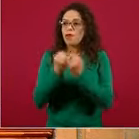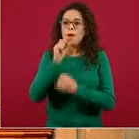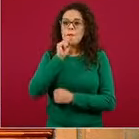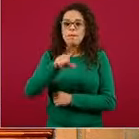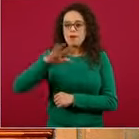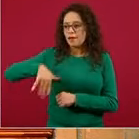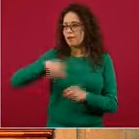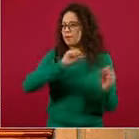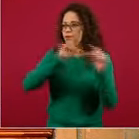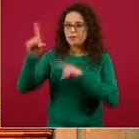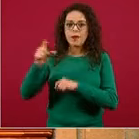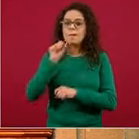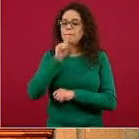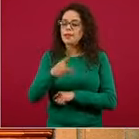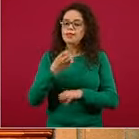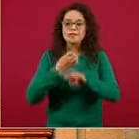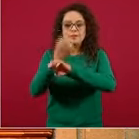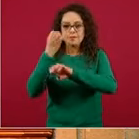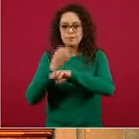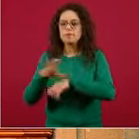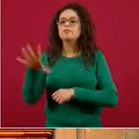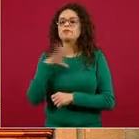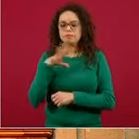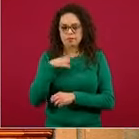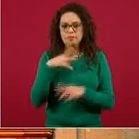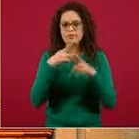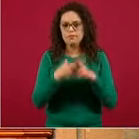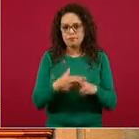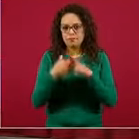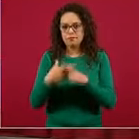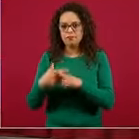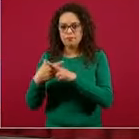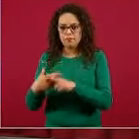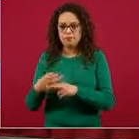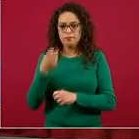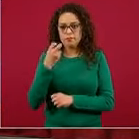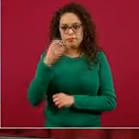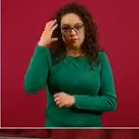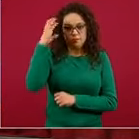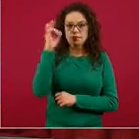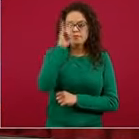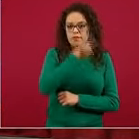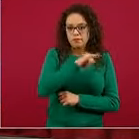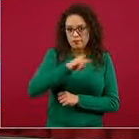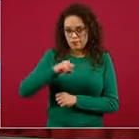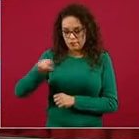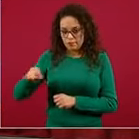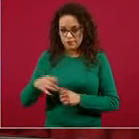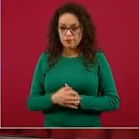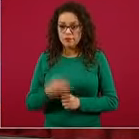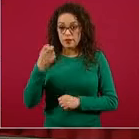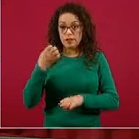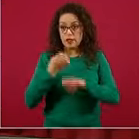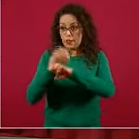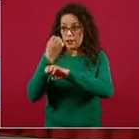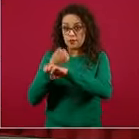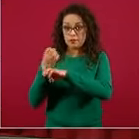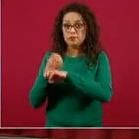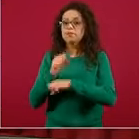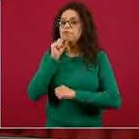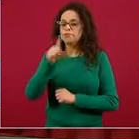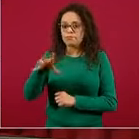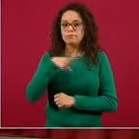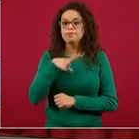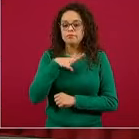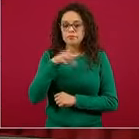en la anterior, con una gran disponibilidad también de este tipo de camas. De hecho, la mayoría de las entidades federativas también aquí tienen